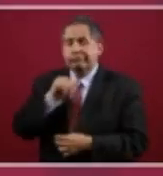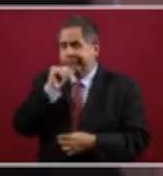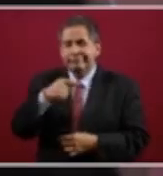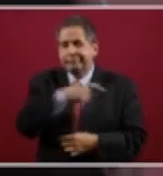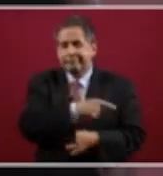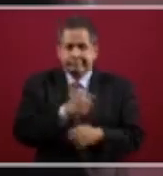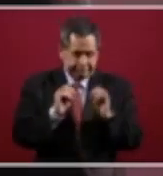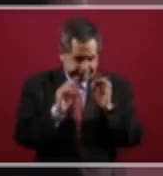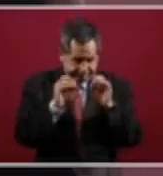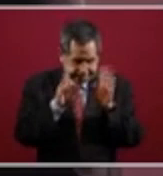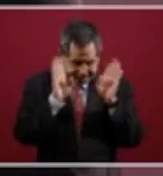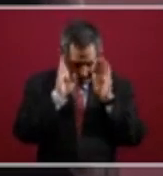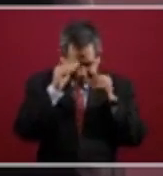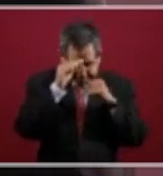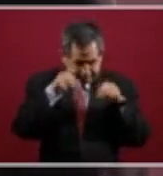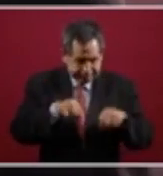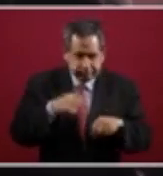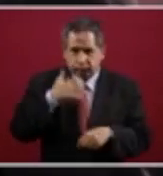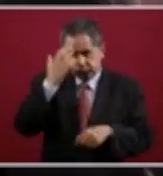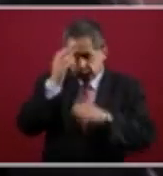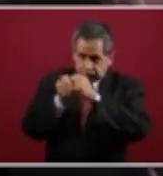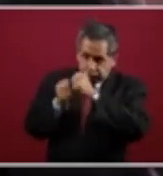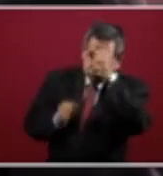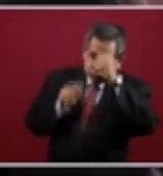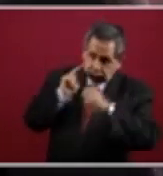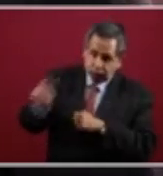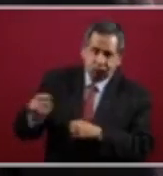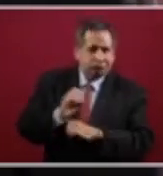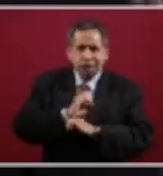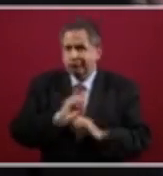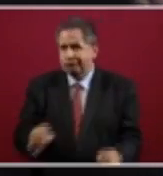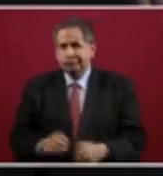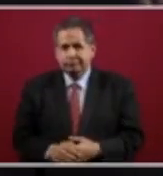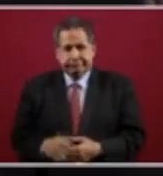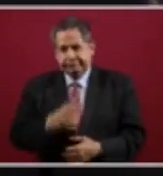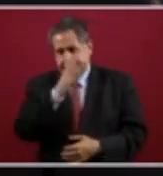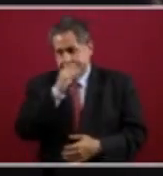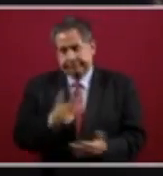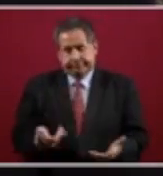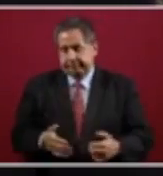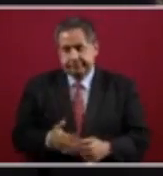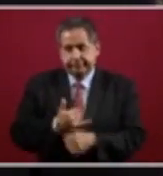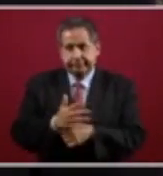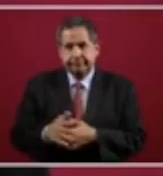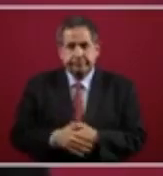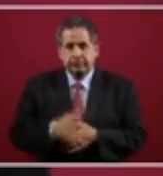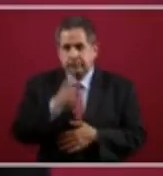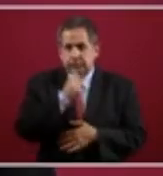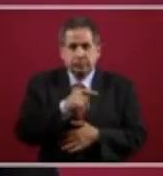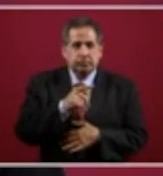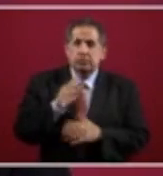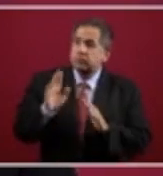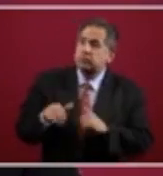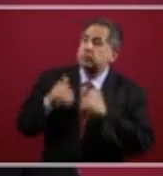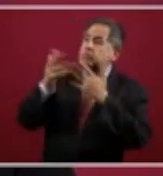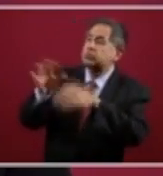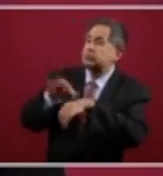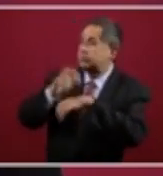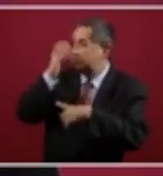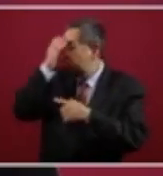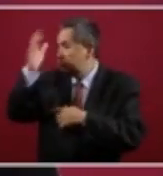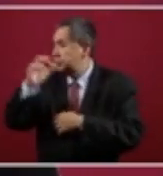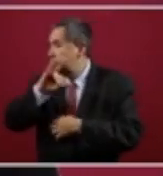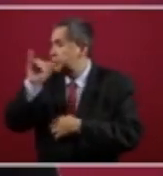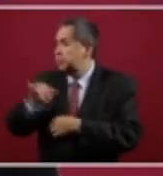no conocen la realidad y no se puede transformar una realidad que no se conoce.